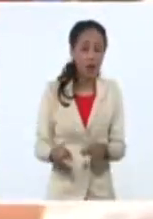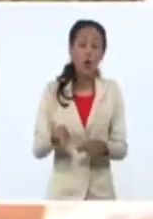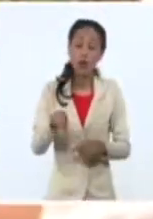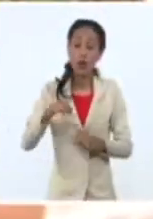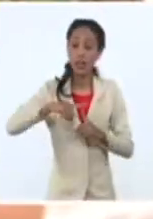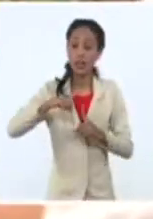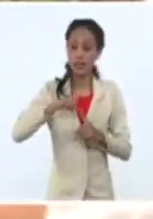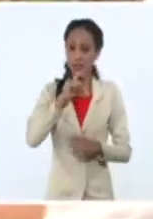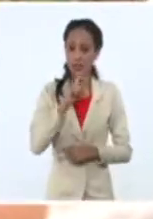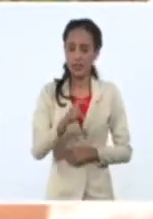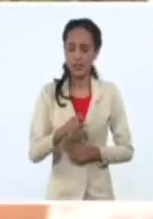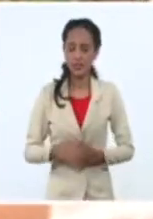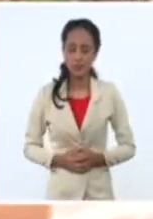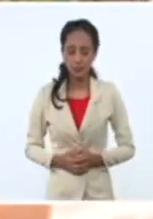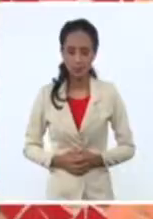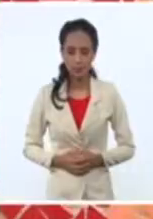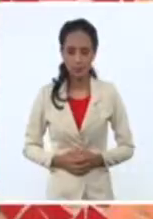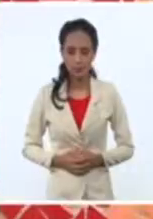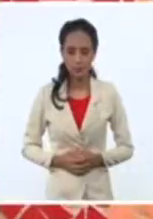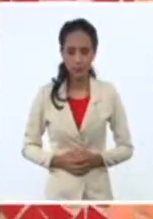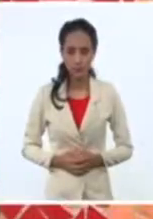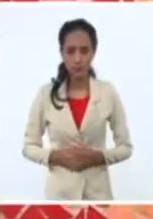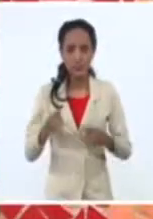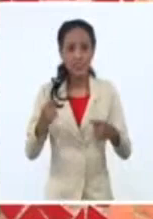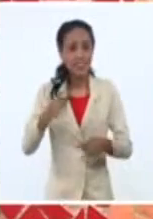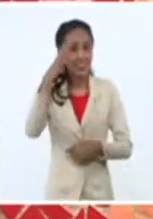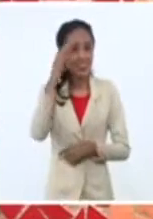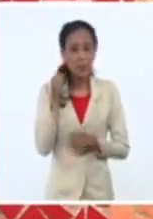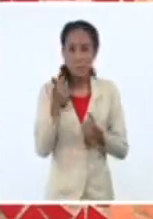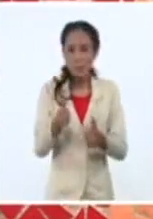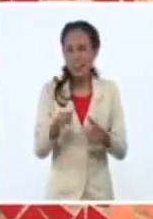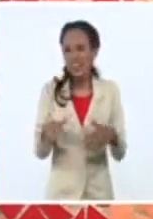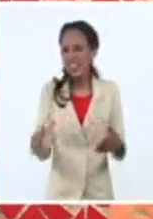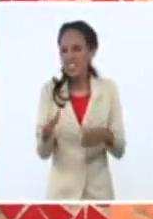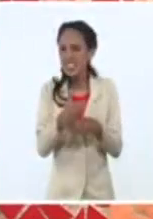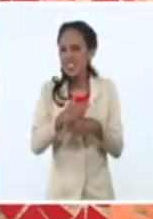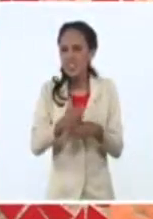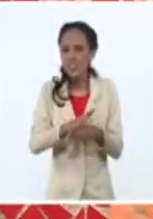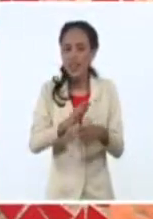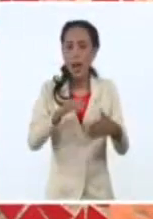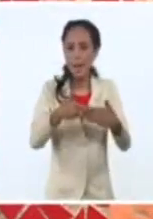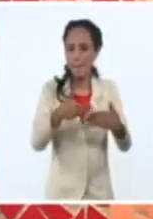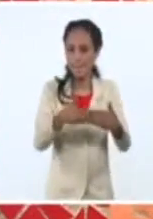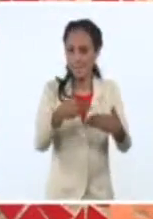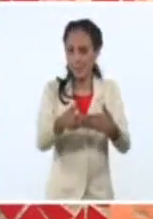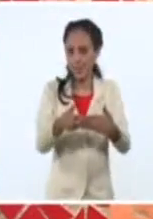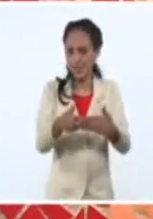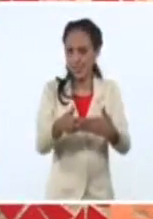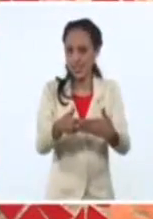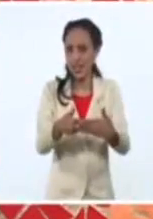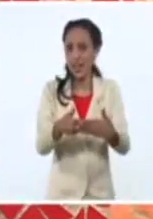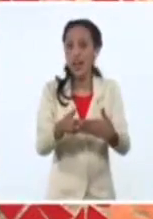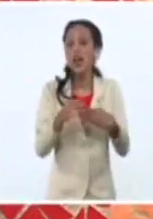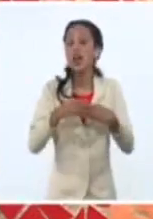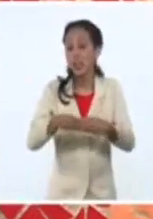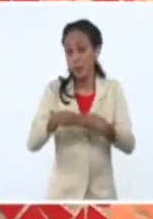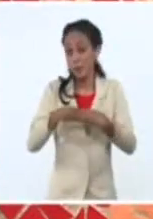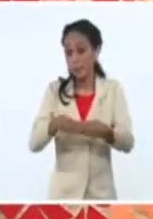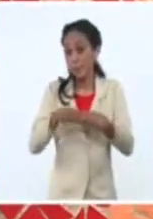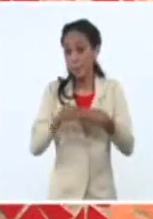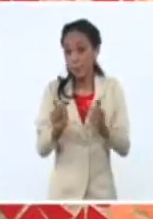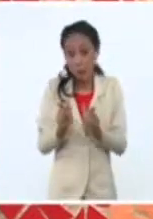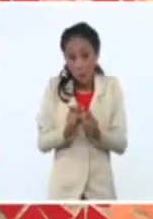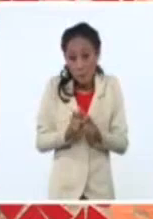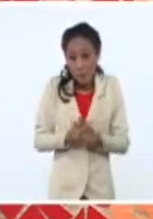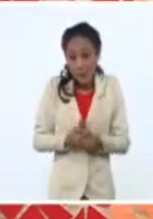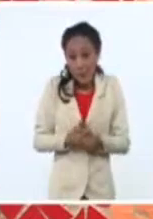país. El problema es entender bien qué cosas micro, pequeño y mediana empresa. Es decir, tienen más flexibilidad, pero también son micro,